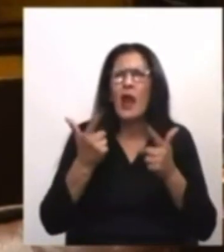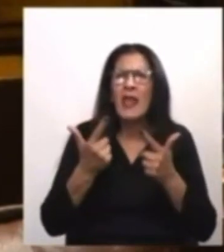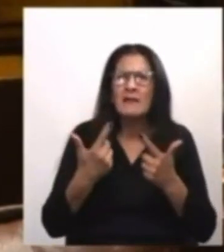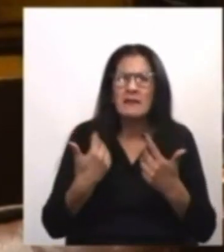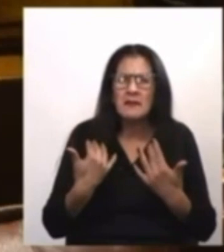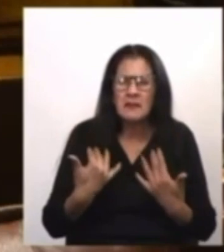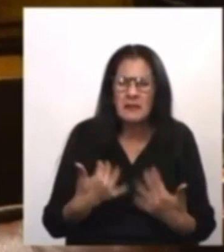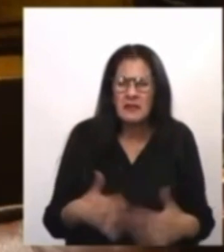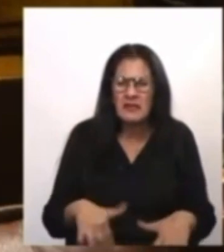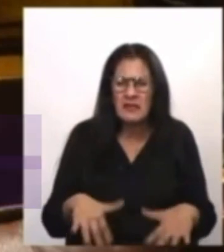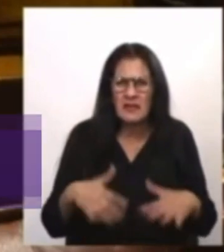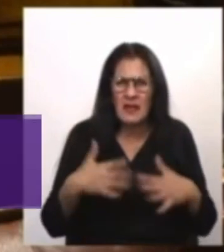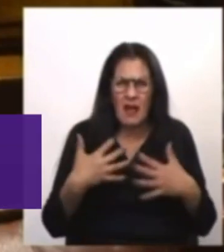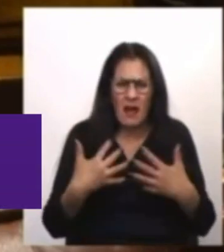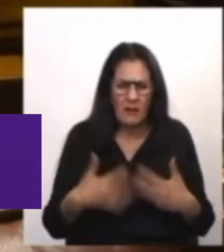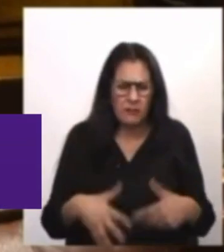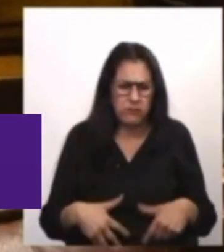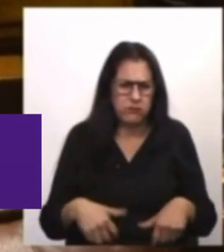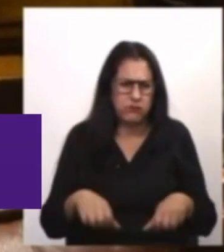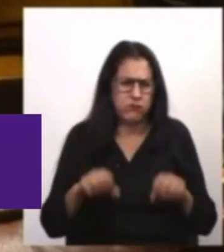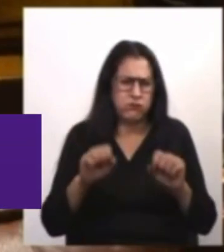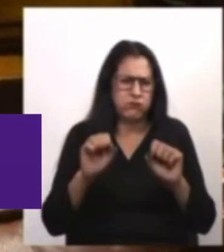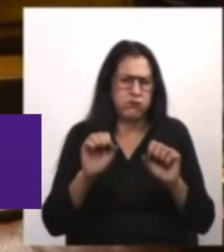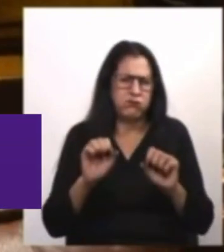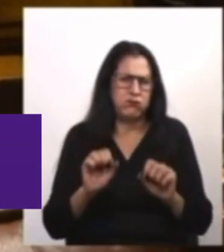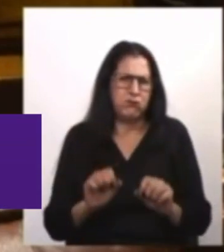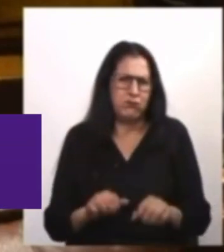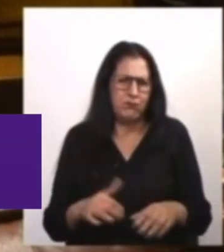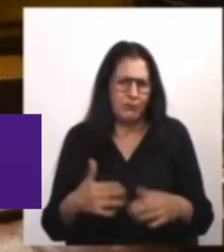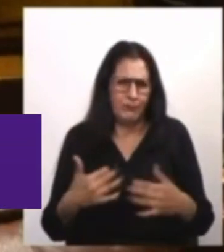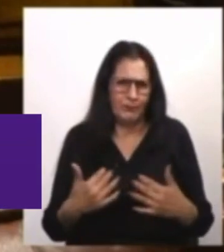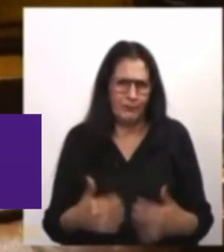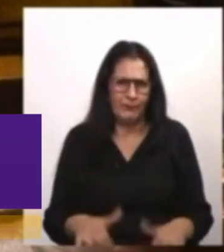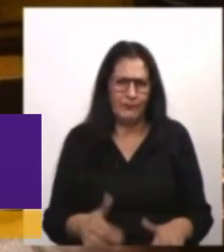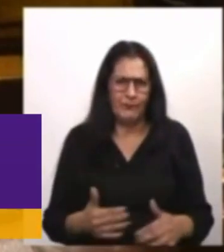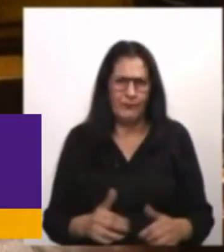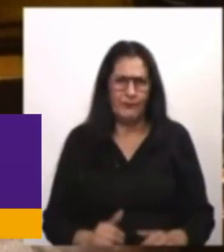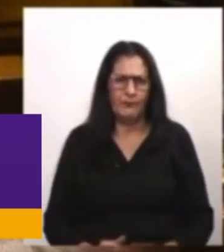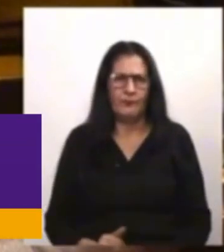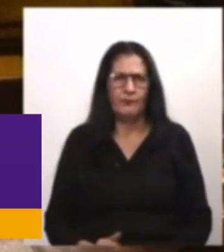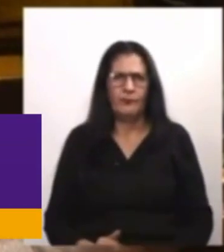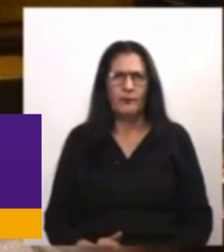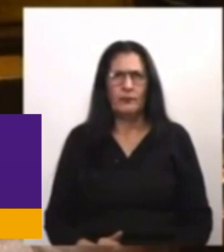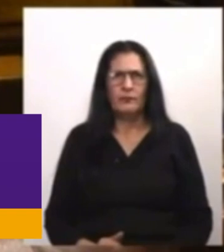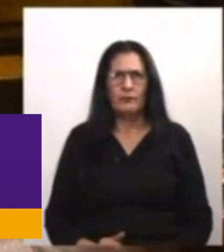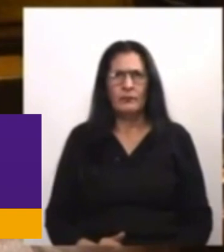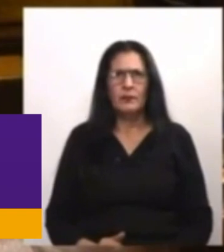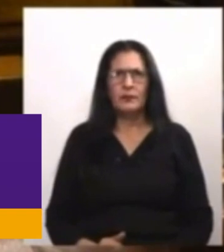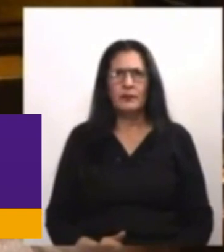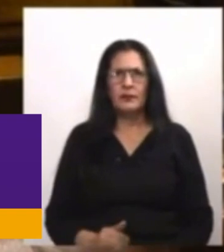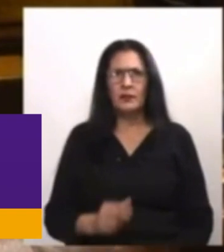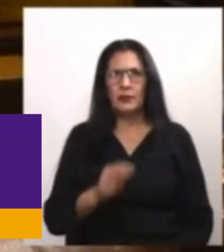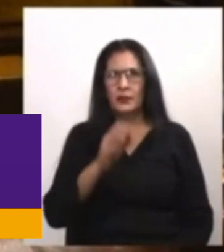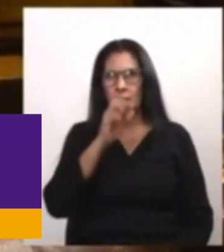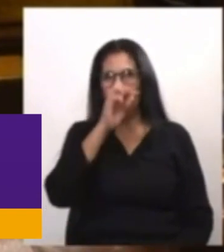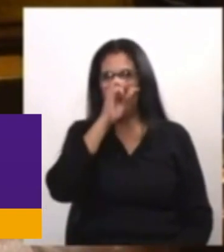reflexionamos estas situaciones. El domingo se reunió la Comisión de Asesora en Género de la Fuerza